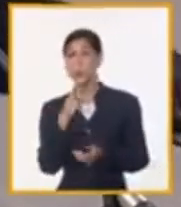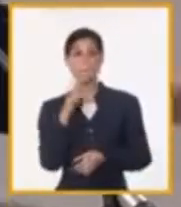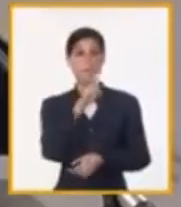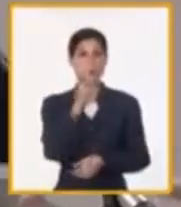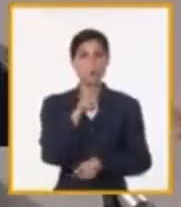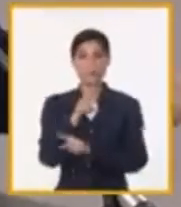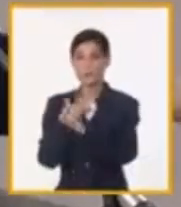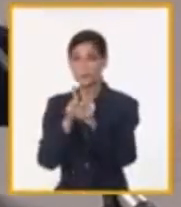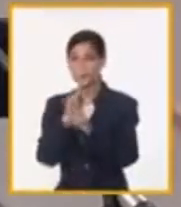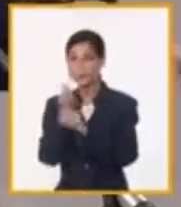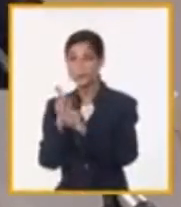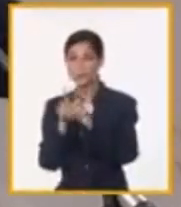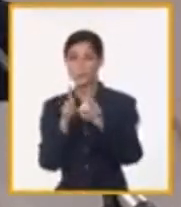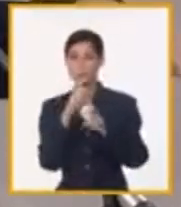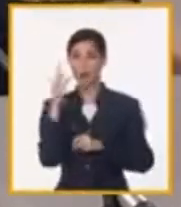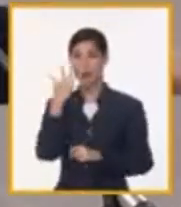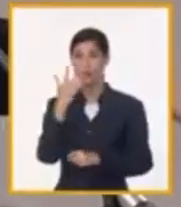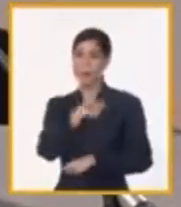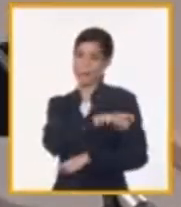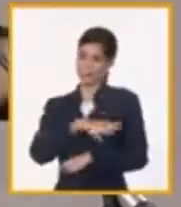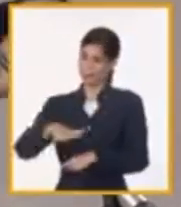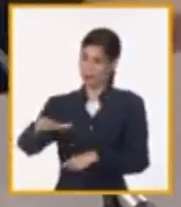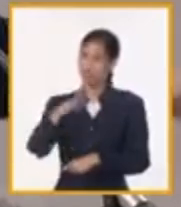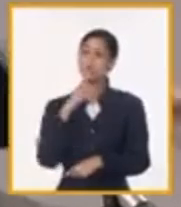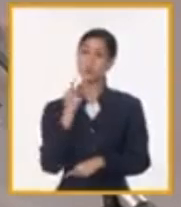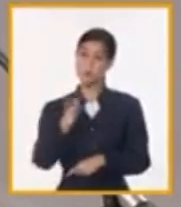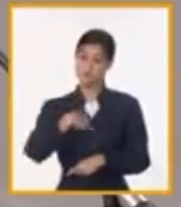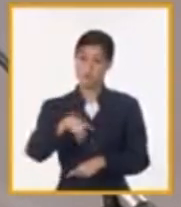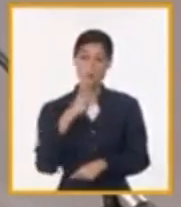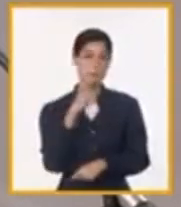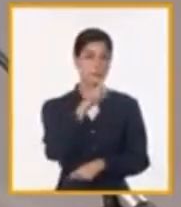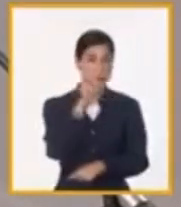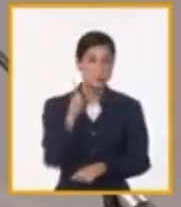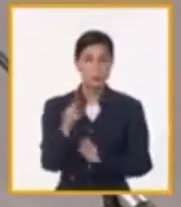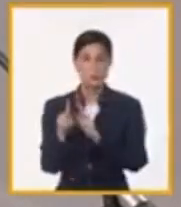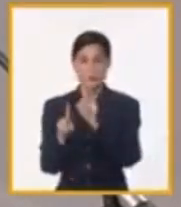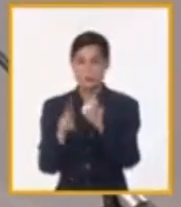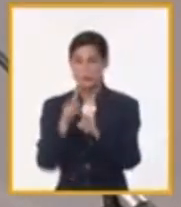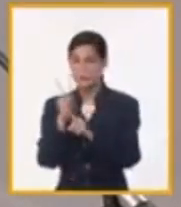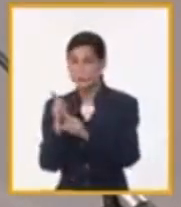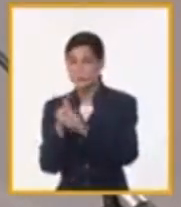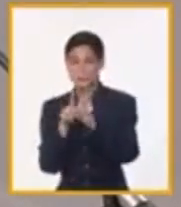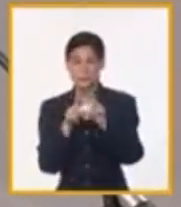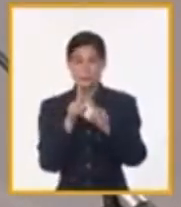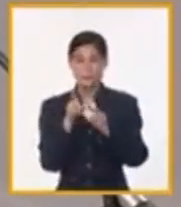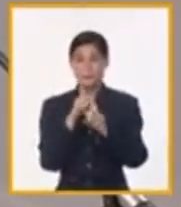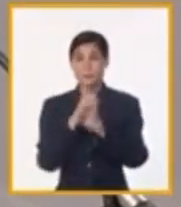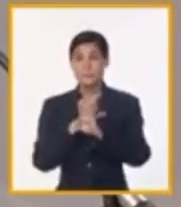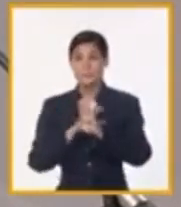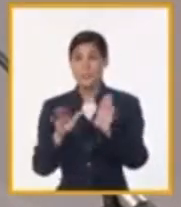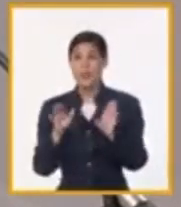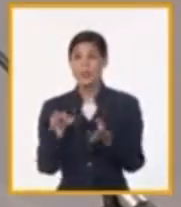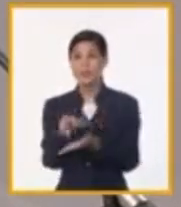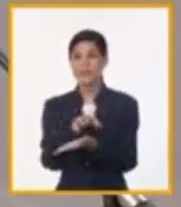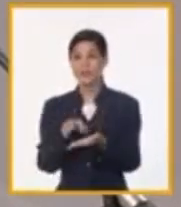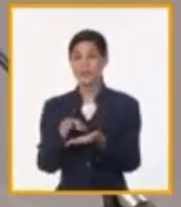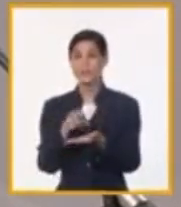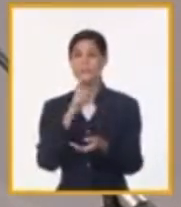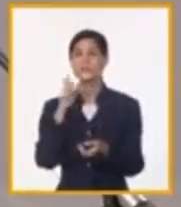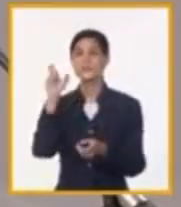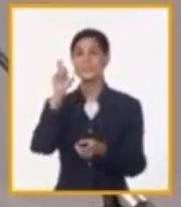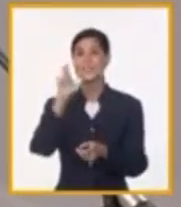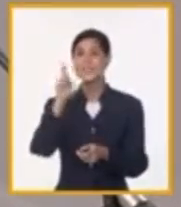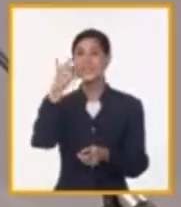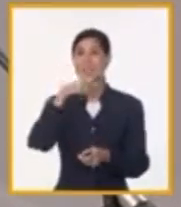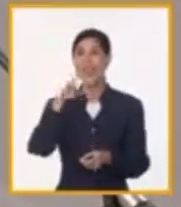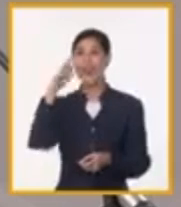incluso al tamira que sabemos que es un bastión de la oposición más rancia en Caracas y algo que le preguntaba a a la gente y que la